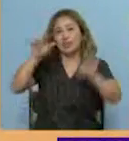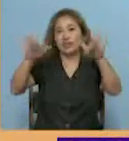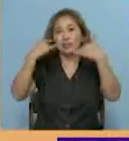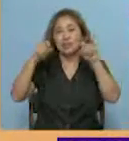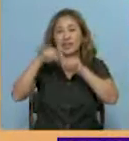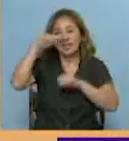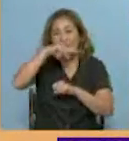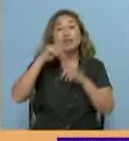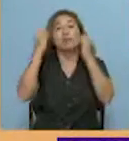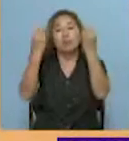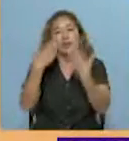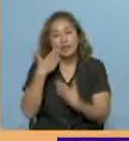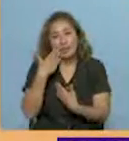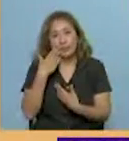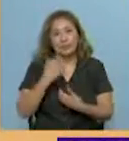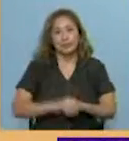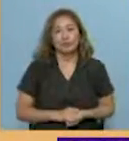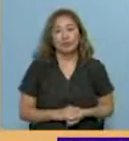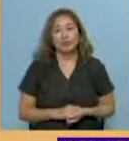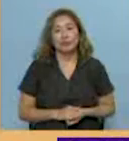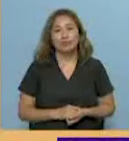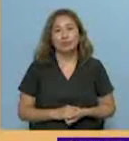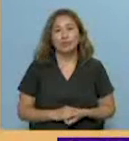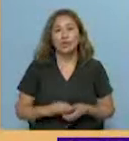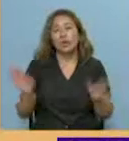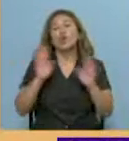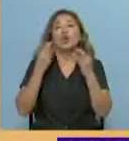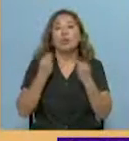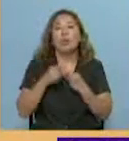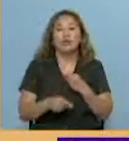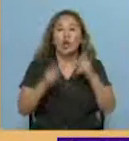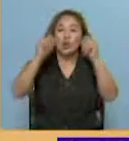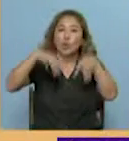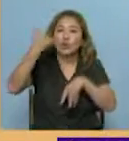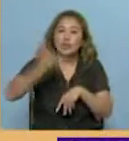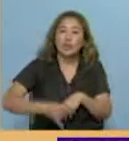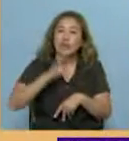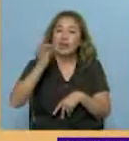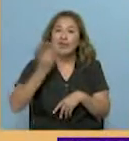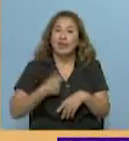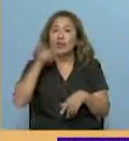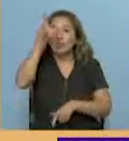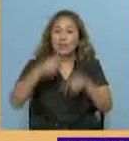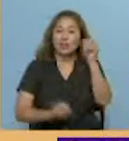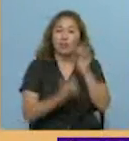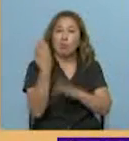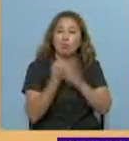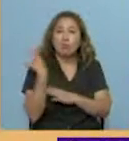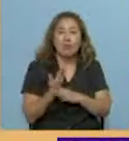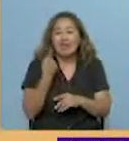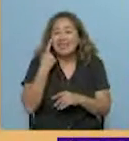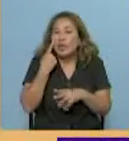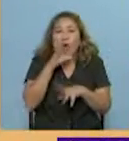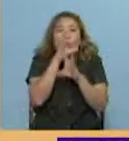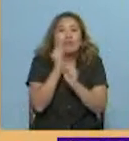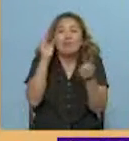muy buenas tardes también jorge lo que hoy tenemos por realidad es un productor que está harto de lo que está viviendo